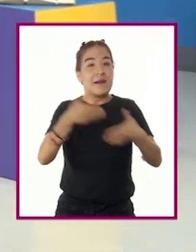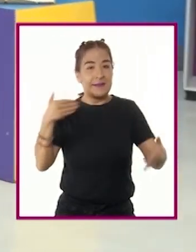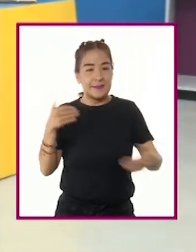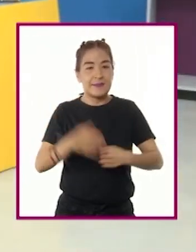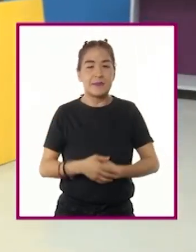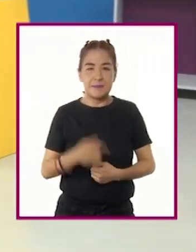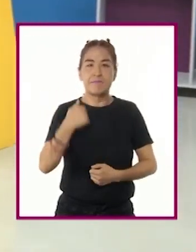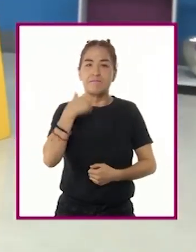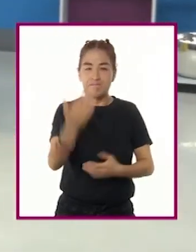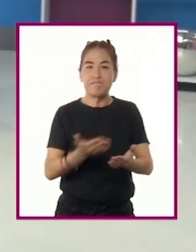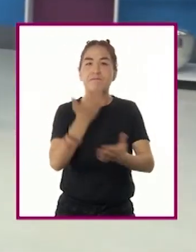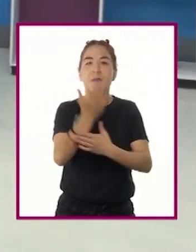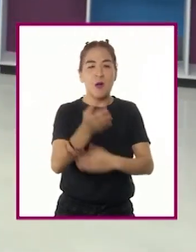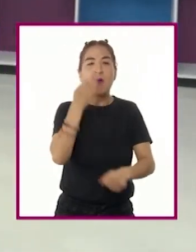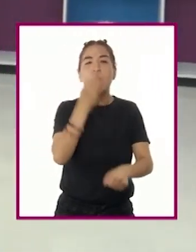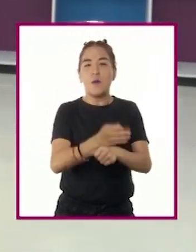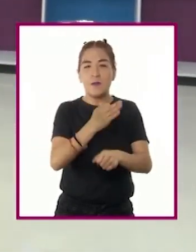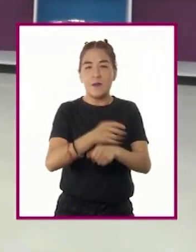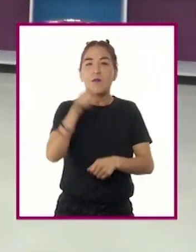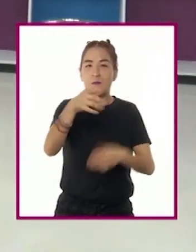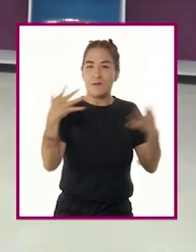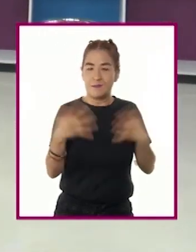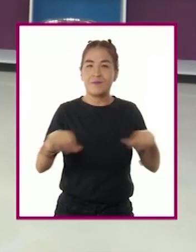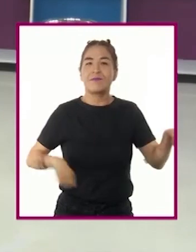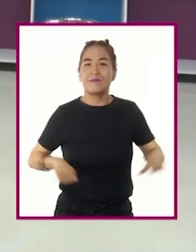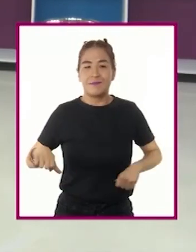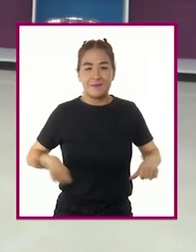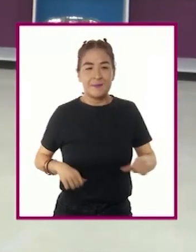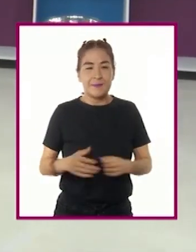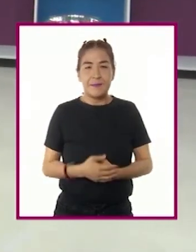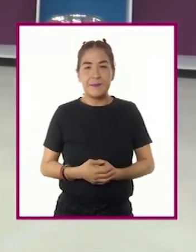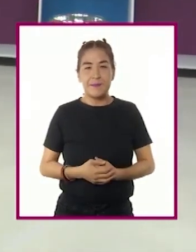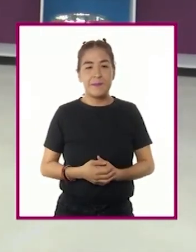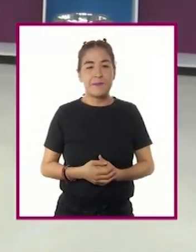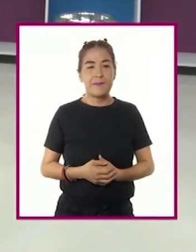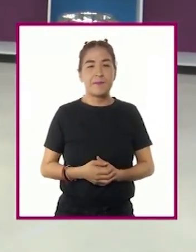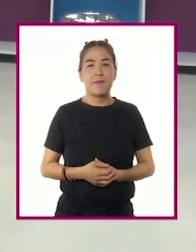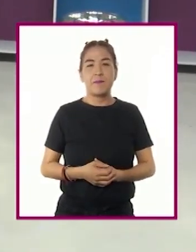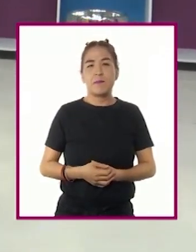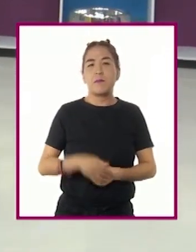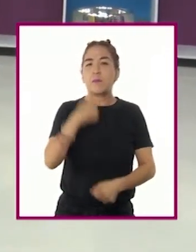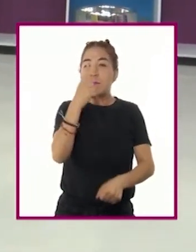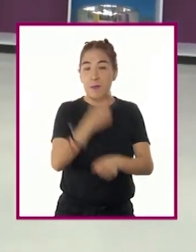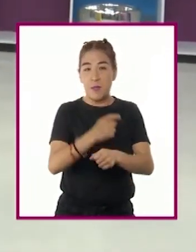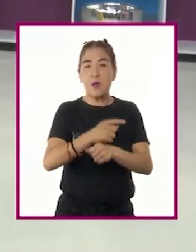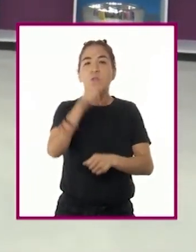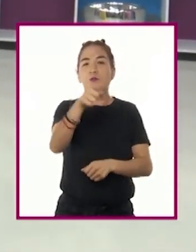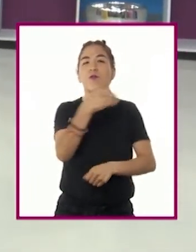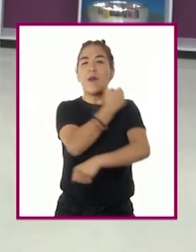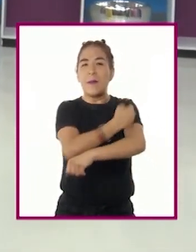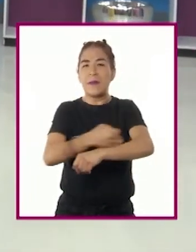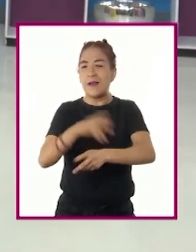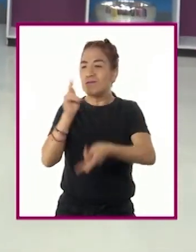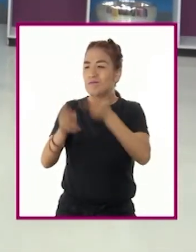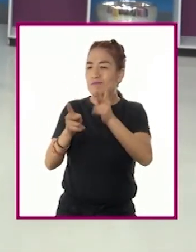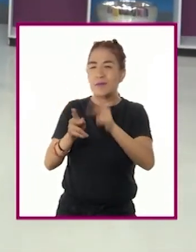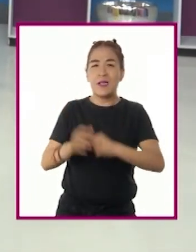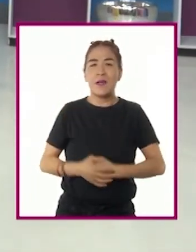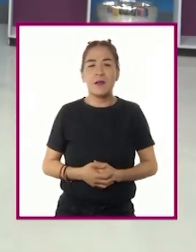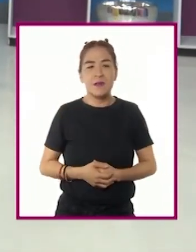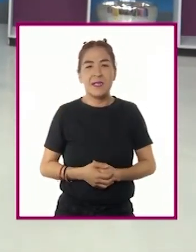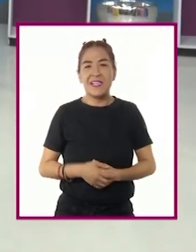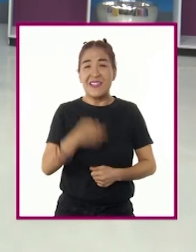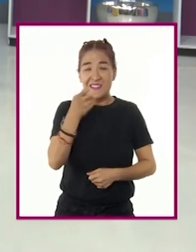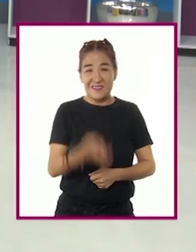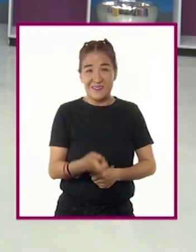les propongo que lleven a cabo el siguiente reto. Primero, comenten con su familia cuáles son los principales retos